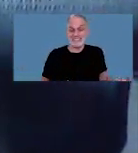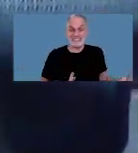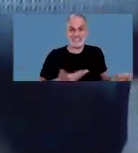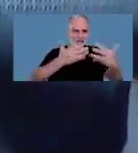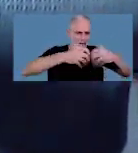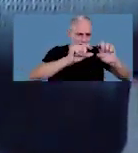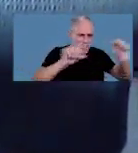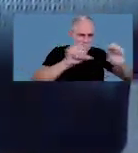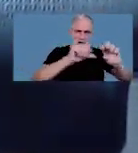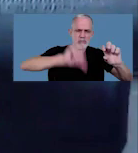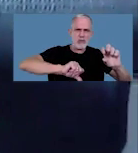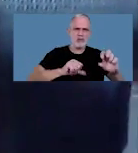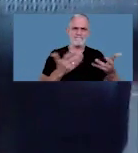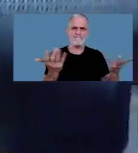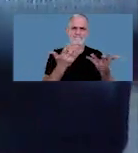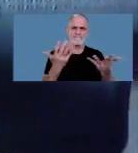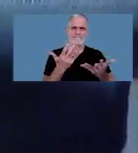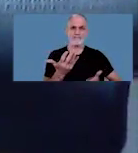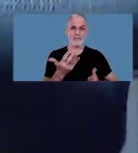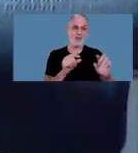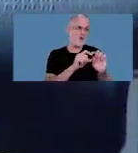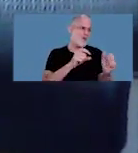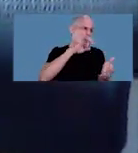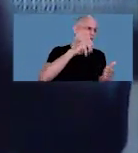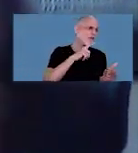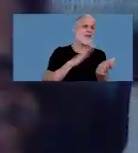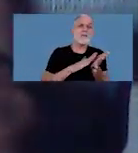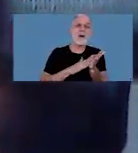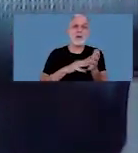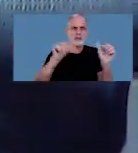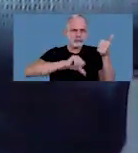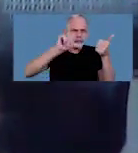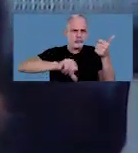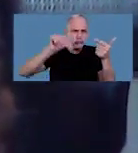no, y nosotros en capacitación nos dieron unos quiz para probar, pero no nos anda.